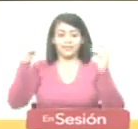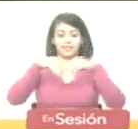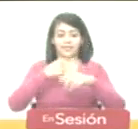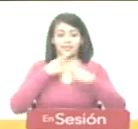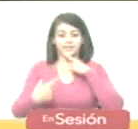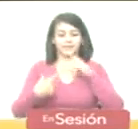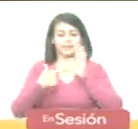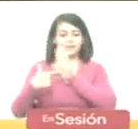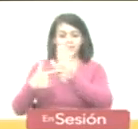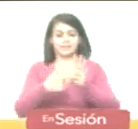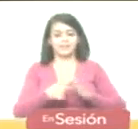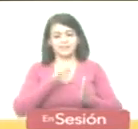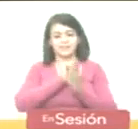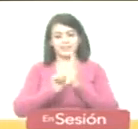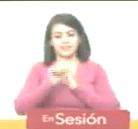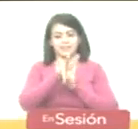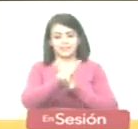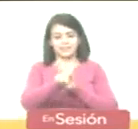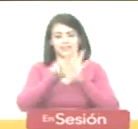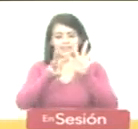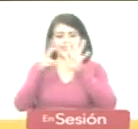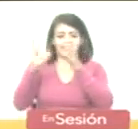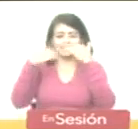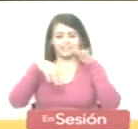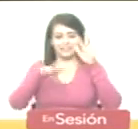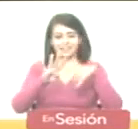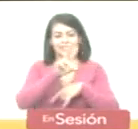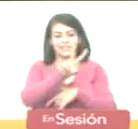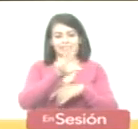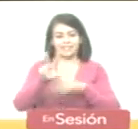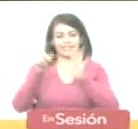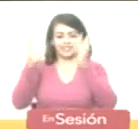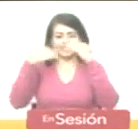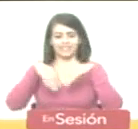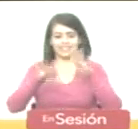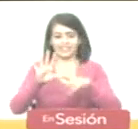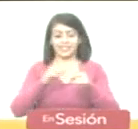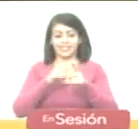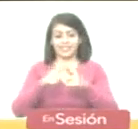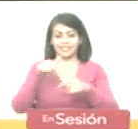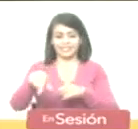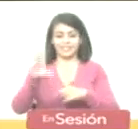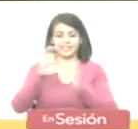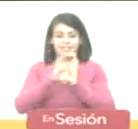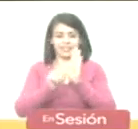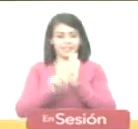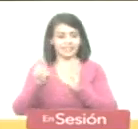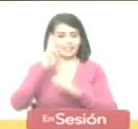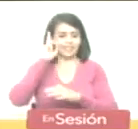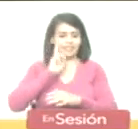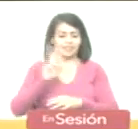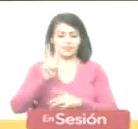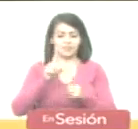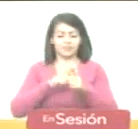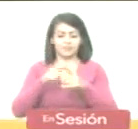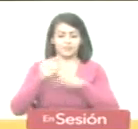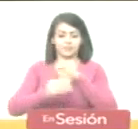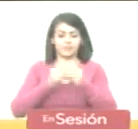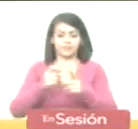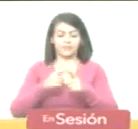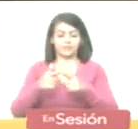con lo previsto en los artículos 187, numeral 14 y 236, numeral 15 de la Constitución de la República Bolivariana de